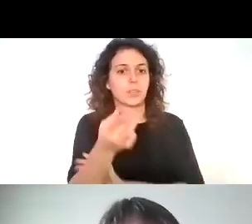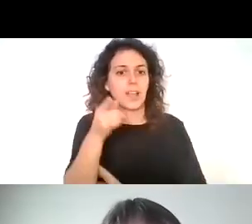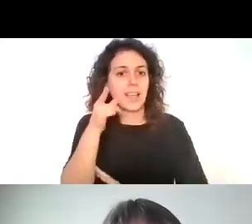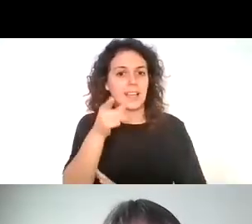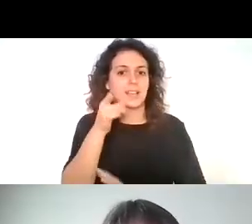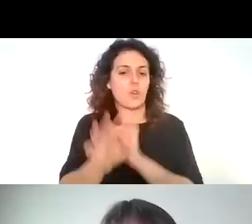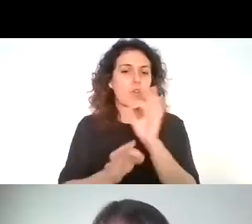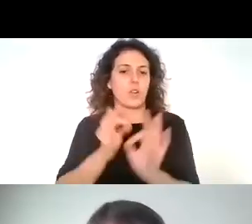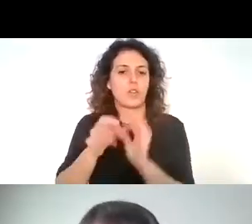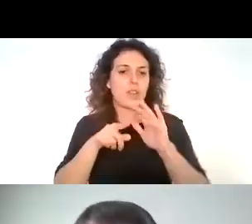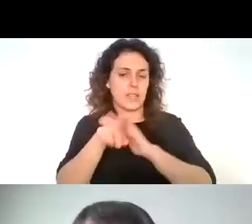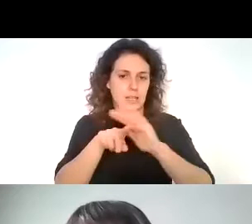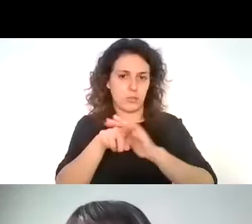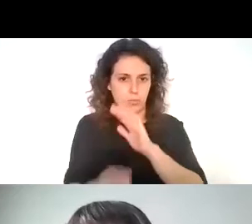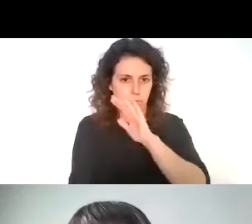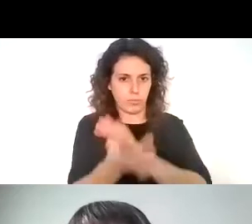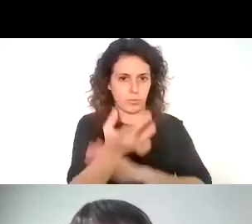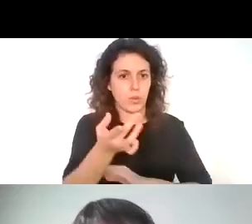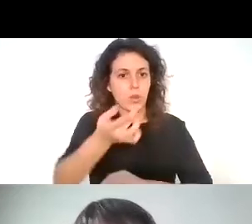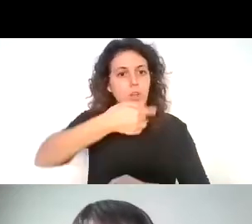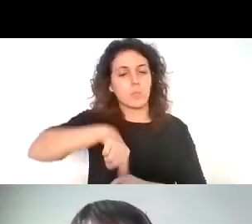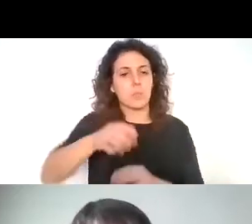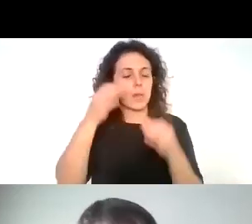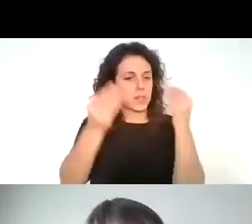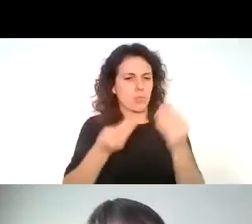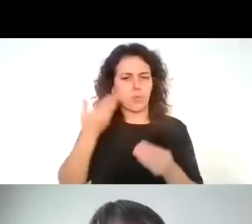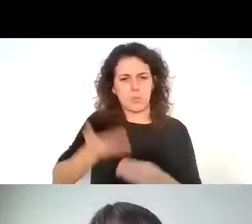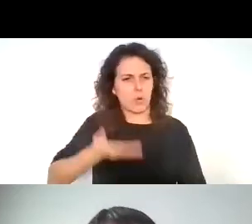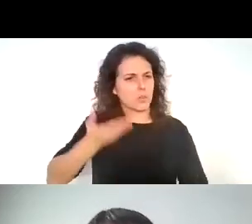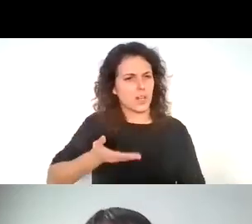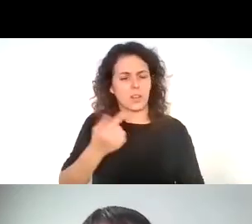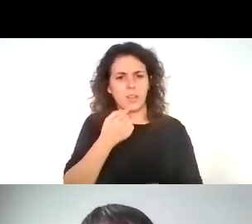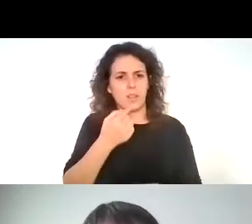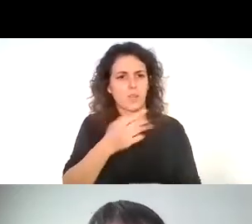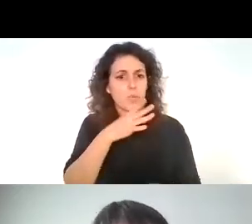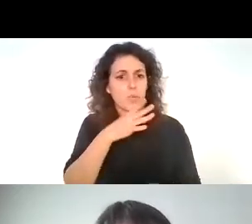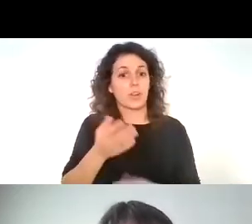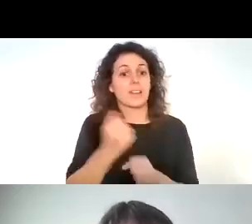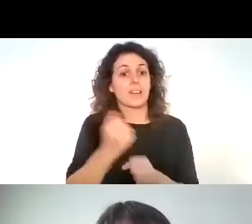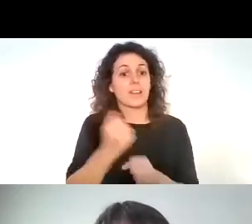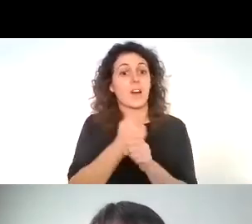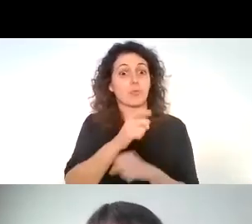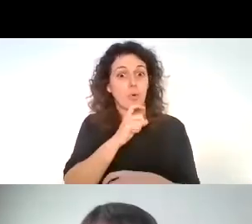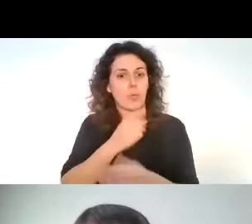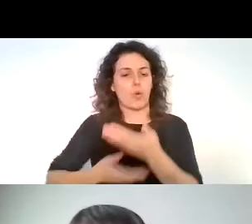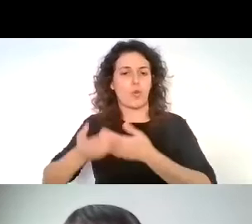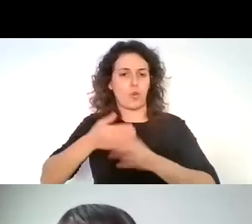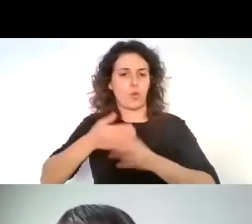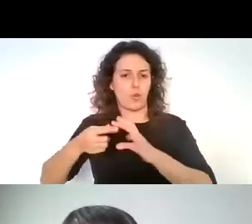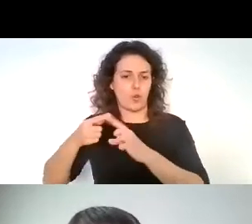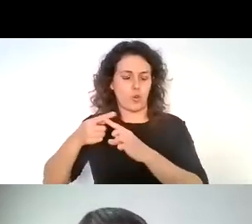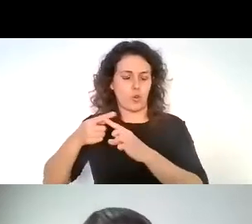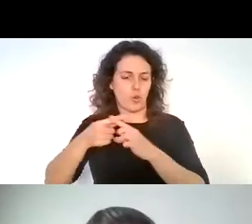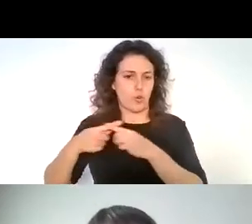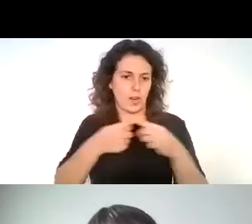gestión. Lo creemos vital e importantísimo mencionarlo porque trabajamos de manera coordinada. Lo que hemos intentado es que cada